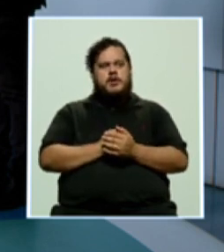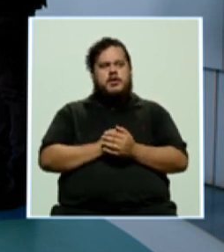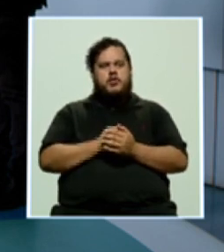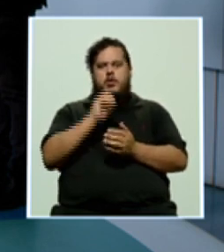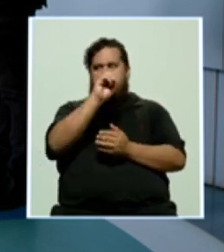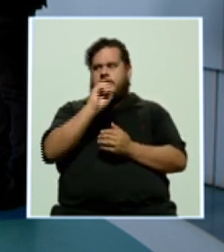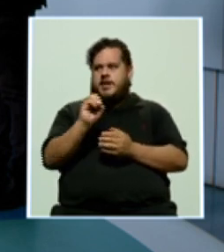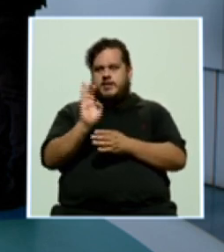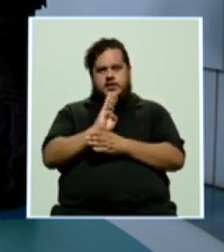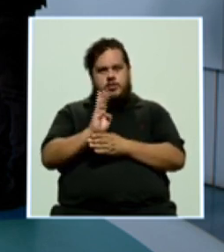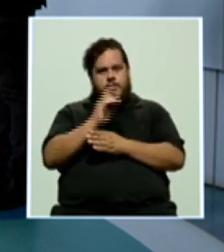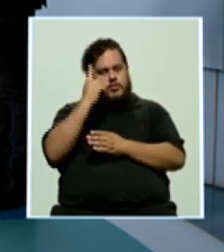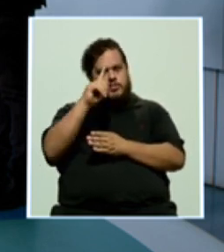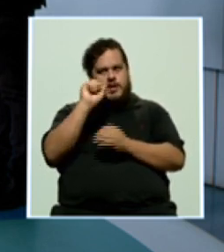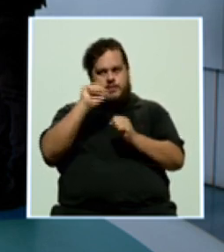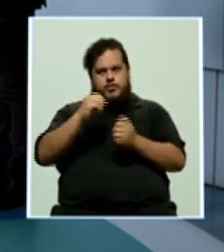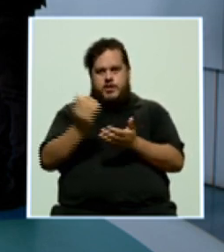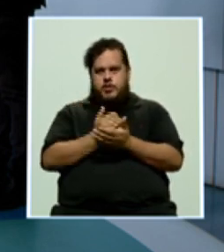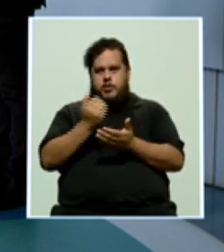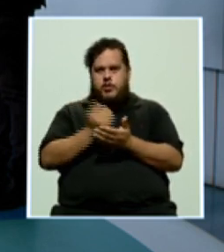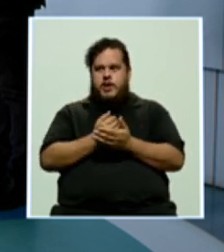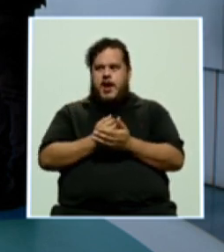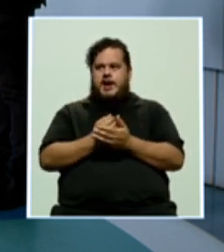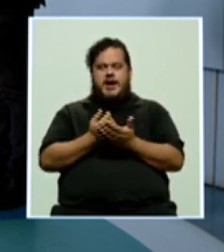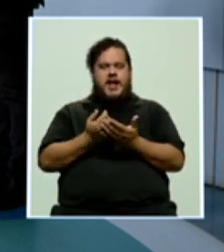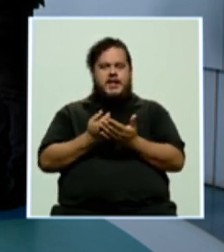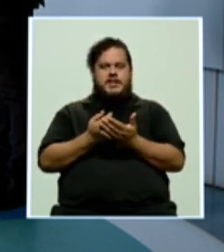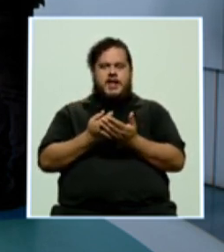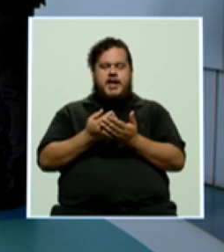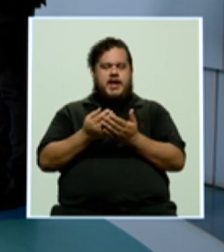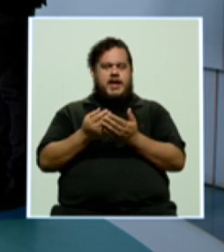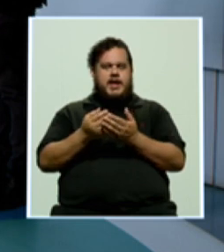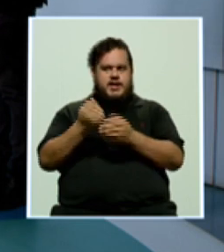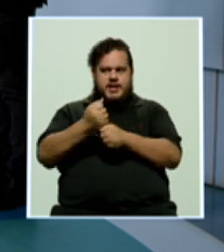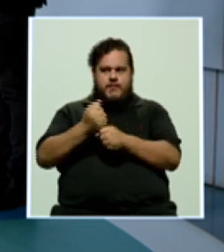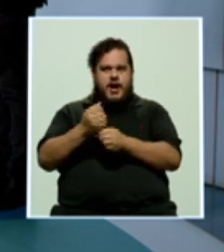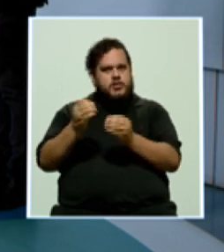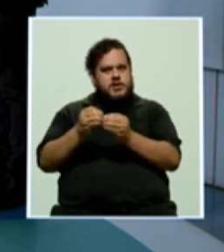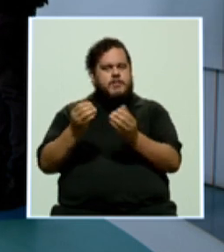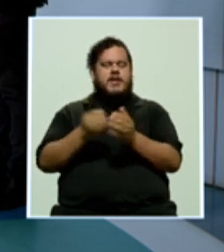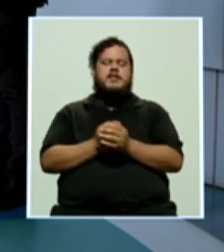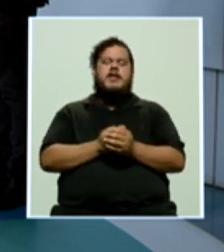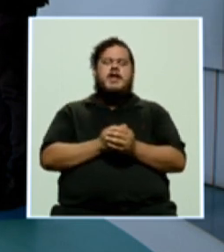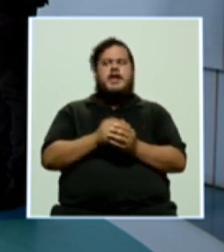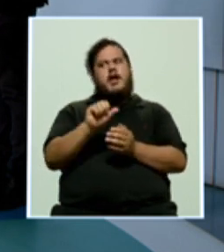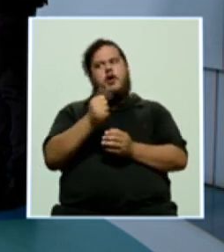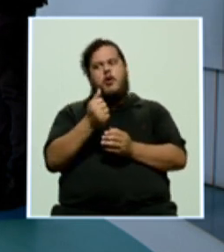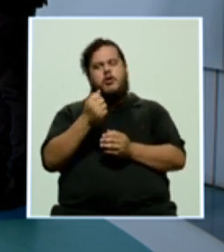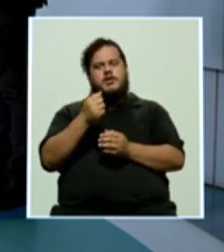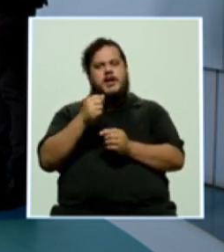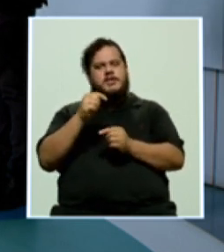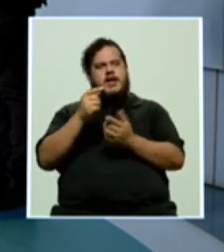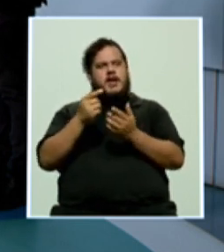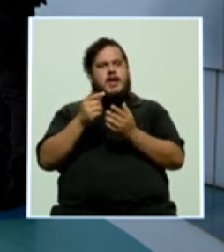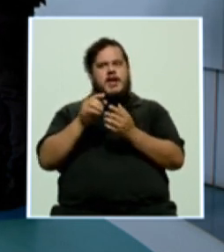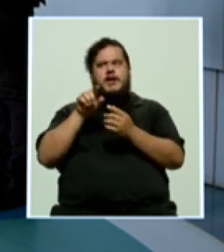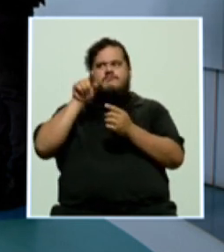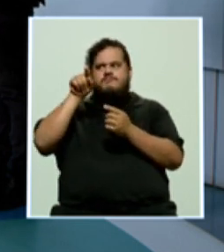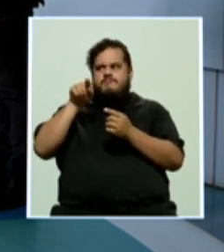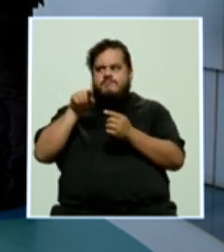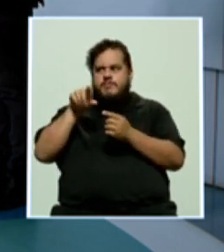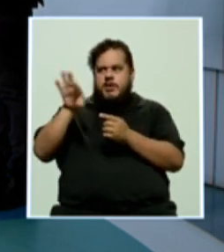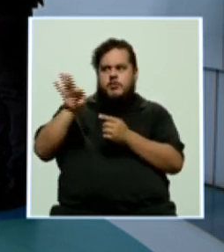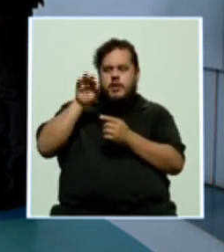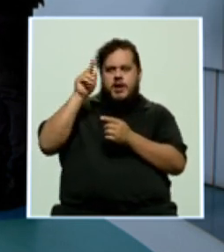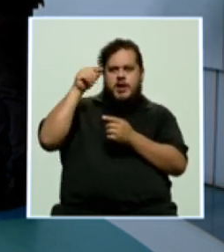en los bancos para poder cobrar las transacciones y demás. Así que bueno, eran otras alternativas que tenía el gobierno, sin embargo las fueron